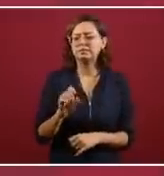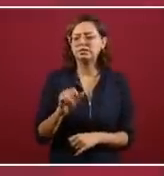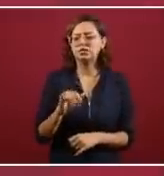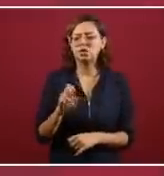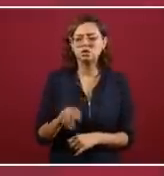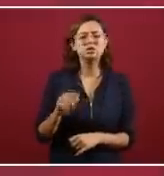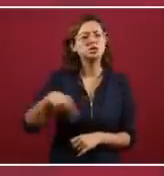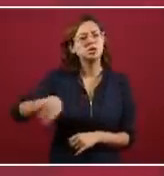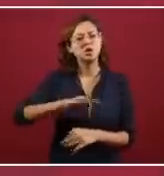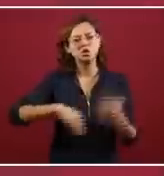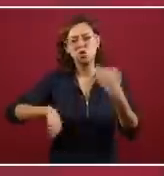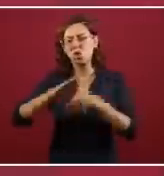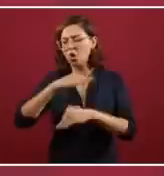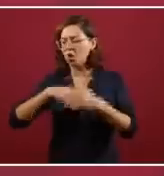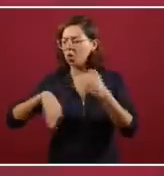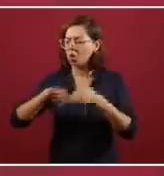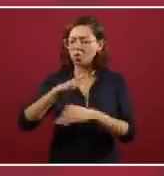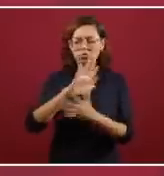todos, revisé todo.